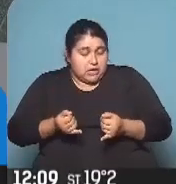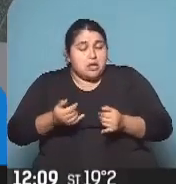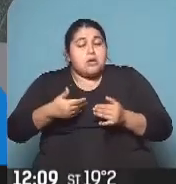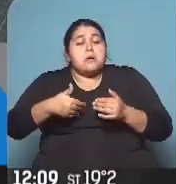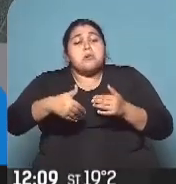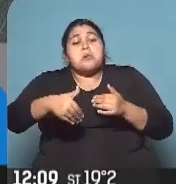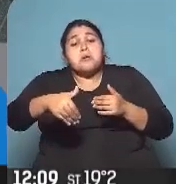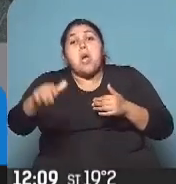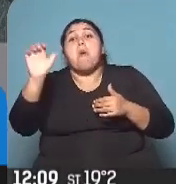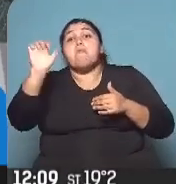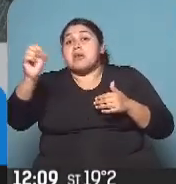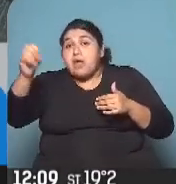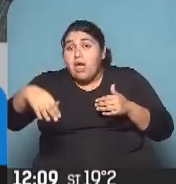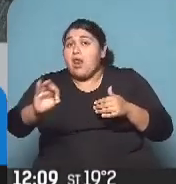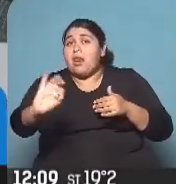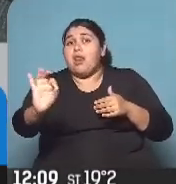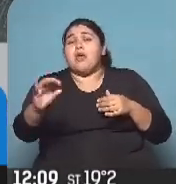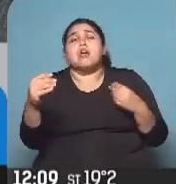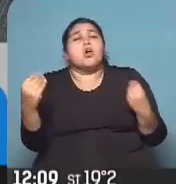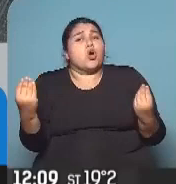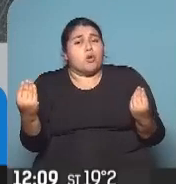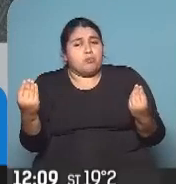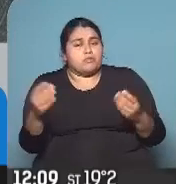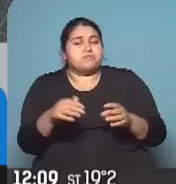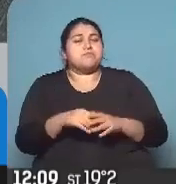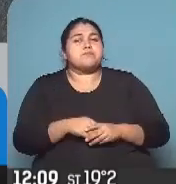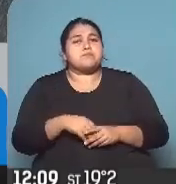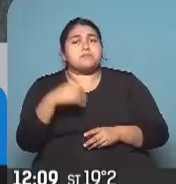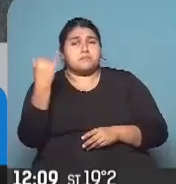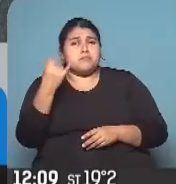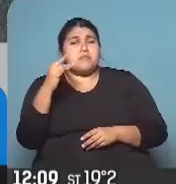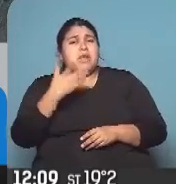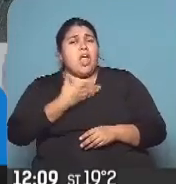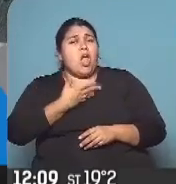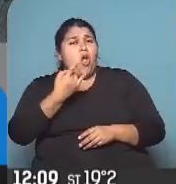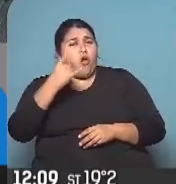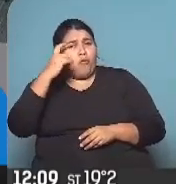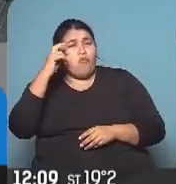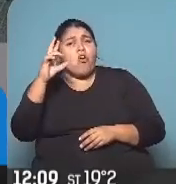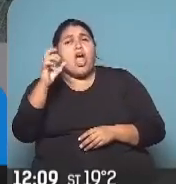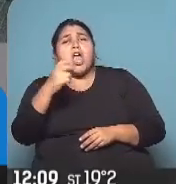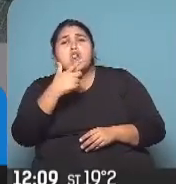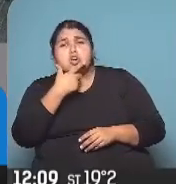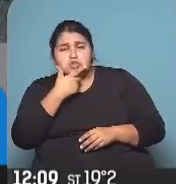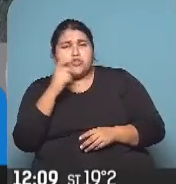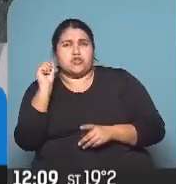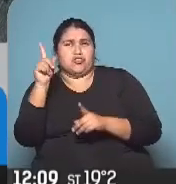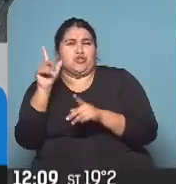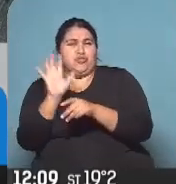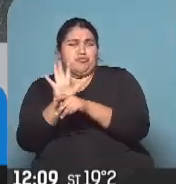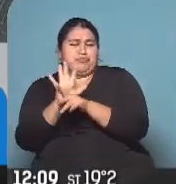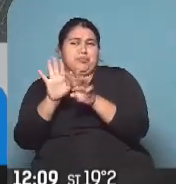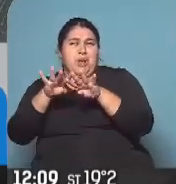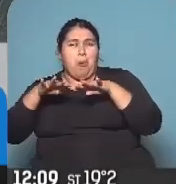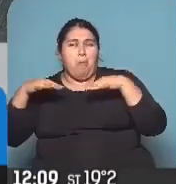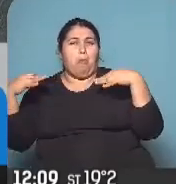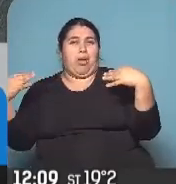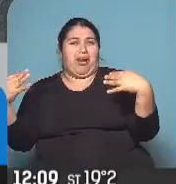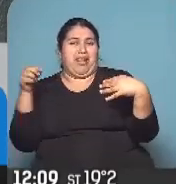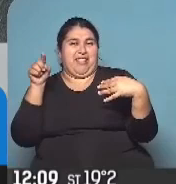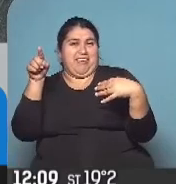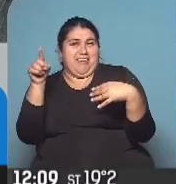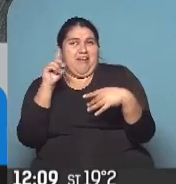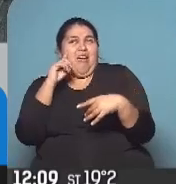Si ella no asiste como tiene fueros parlamentarios, y hay una interpretación muy amplia de la ley de fueros parlamentarios que sostiene